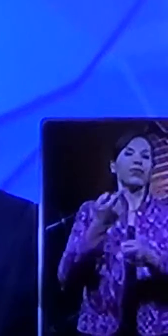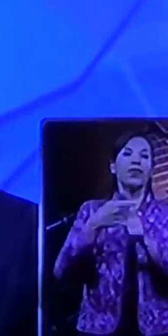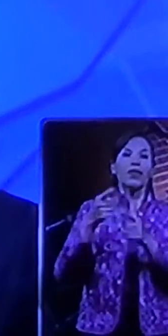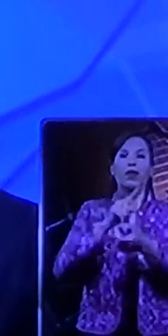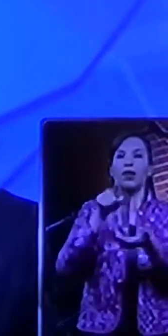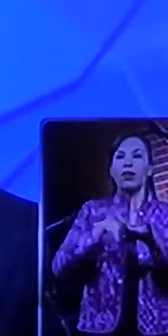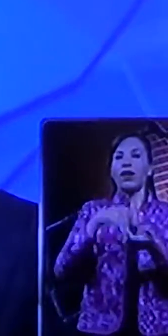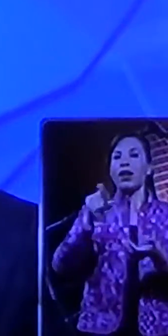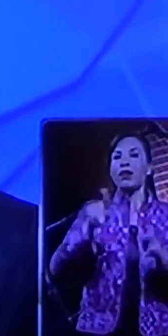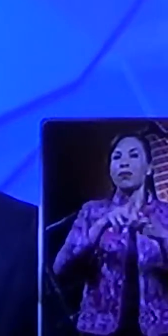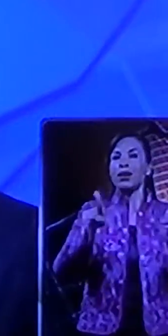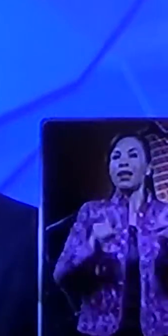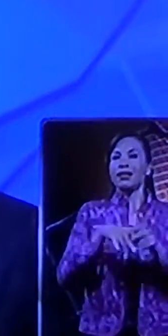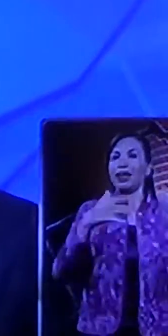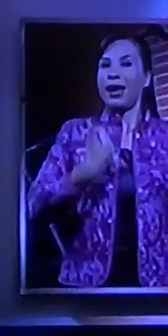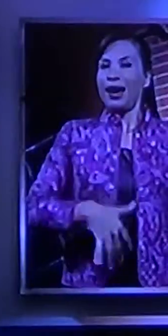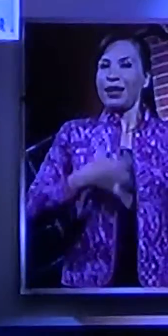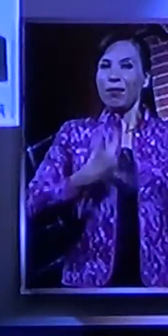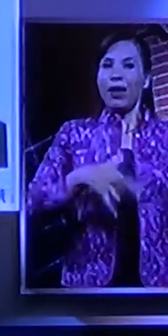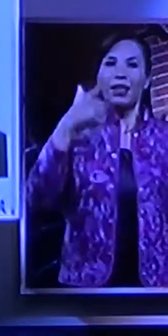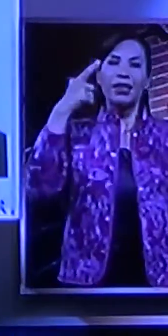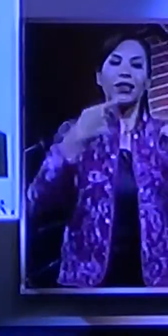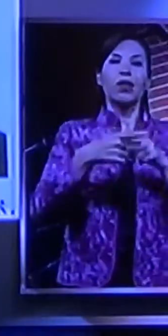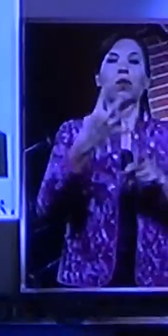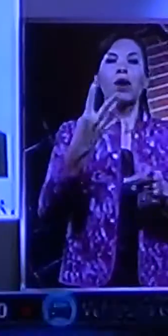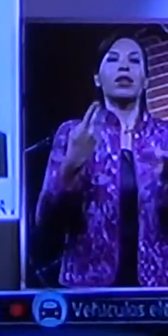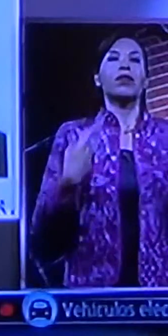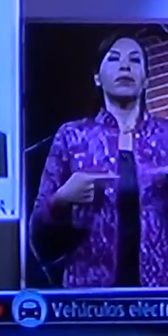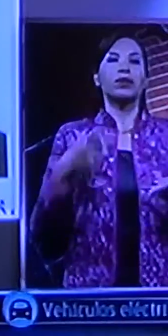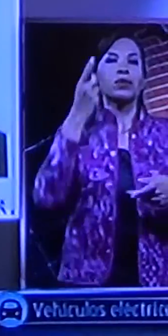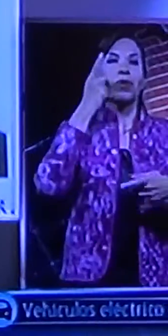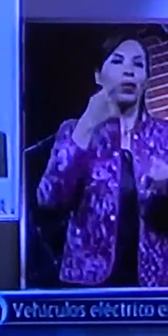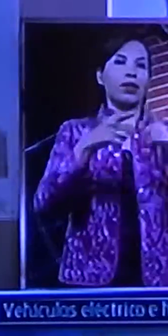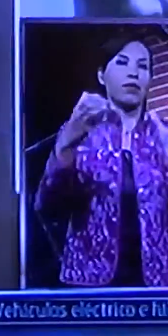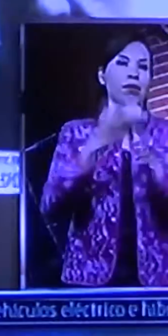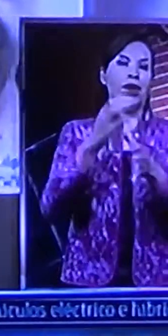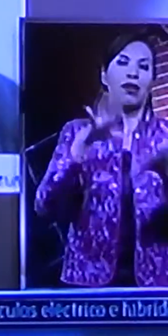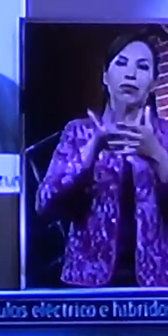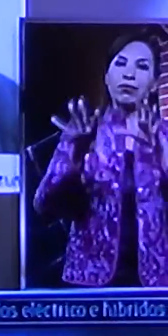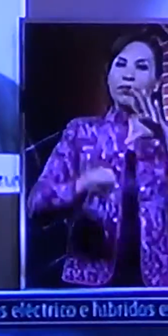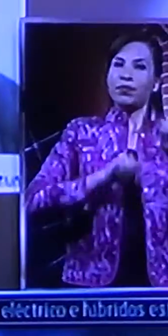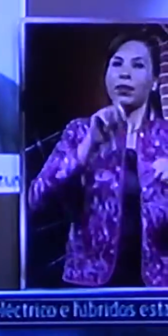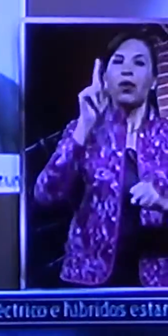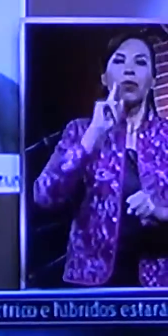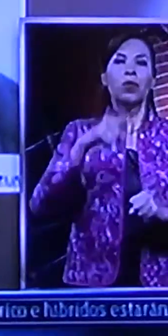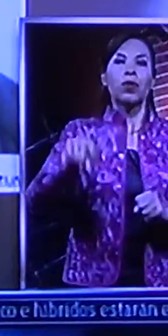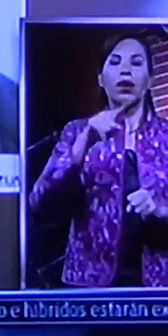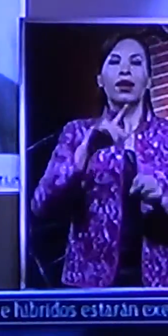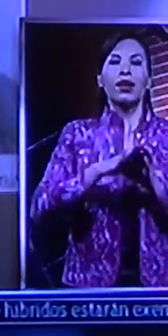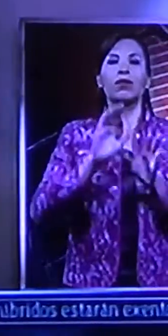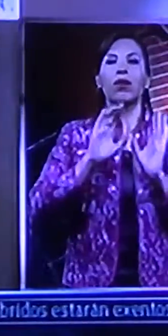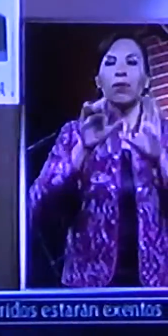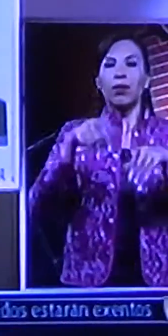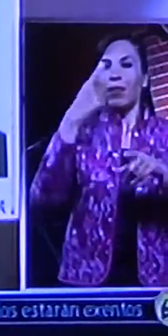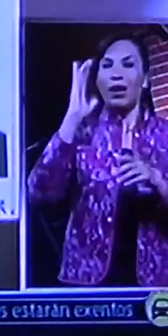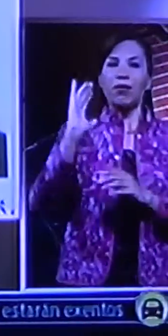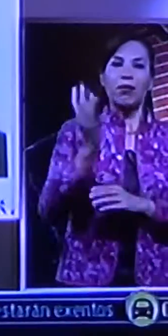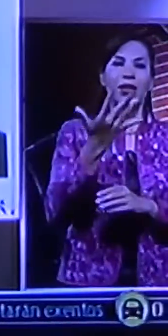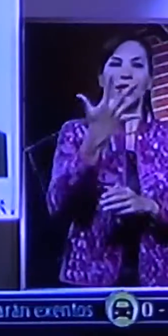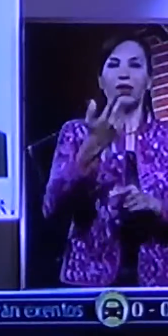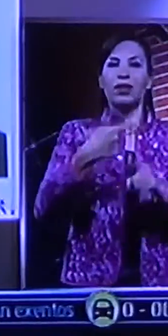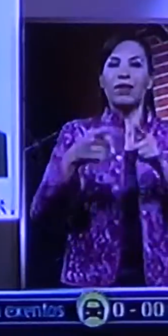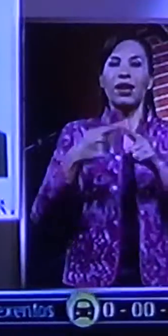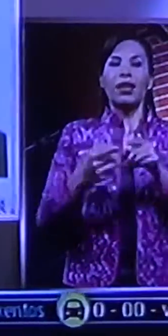en la famosa Plaza Garibaldi. Cuatro propietarios y encargados de bares fueron detenidos. Las mujeres fueron contratadas como meseras en